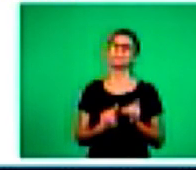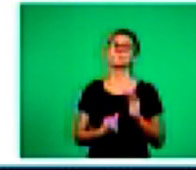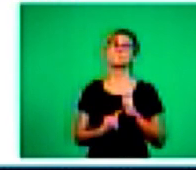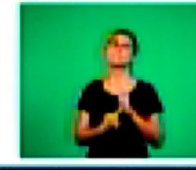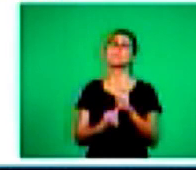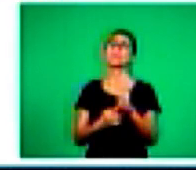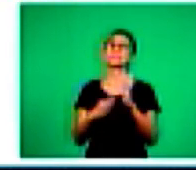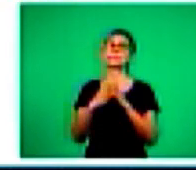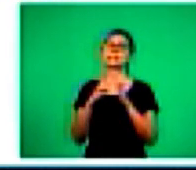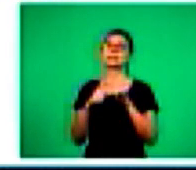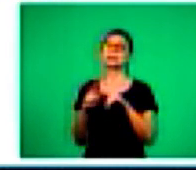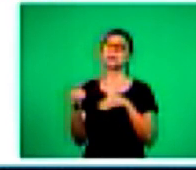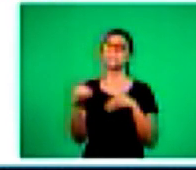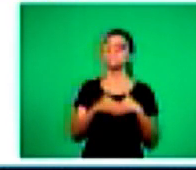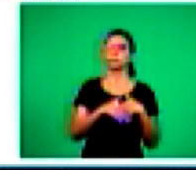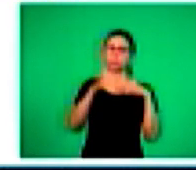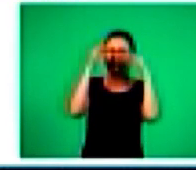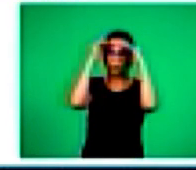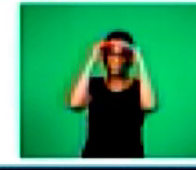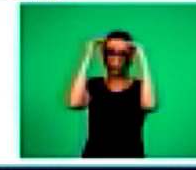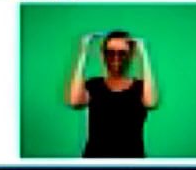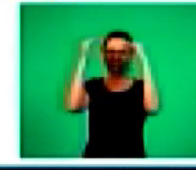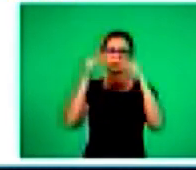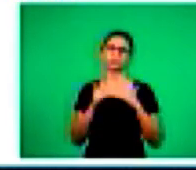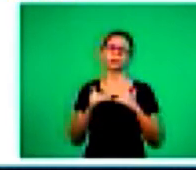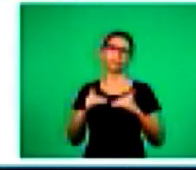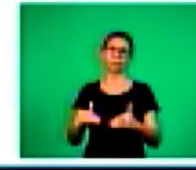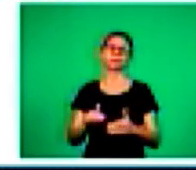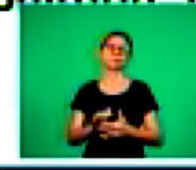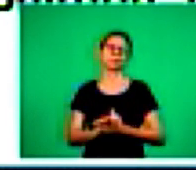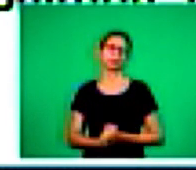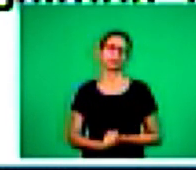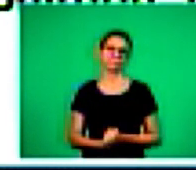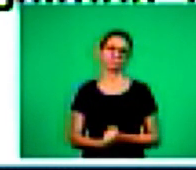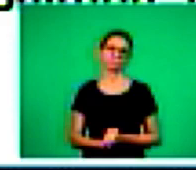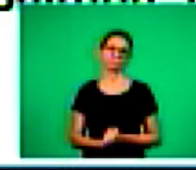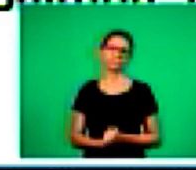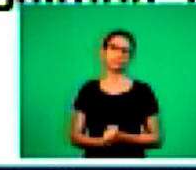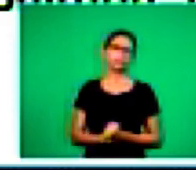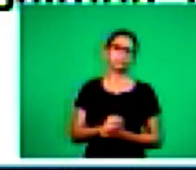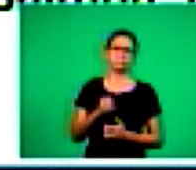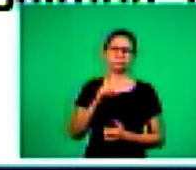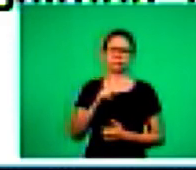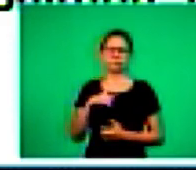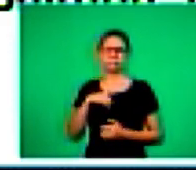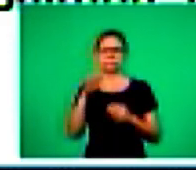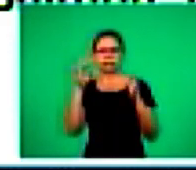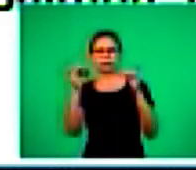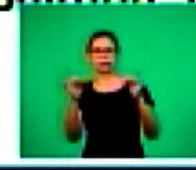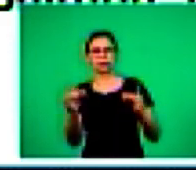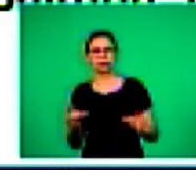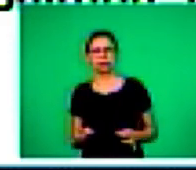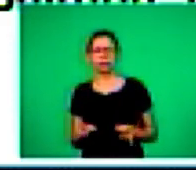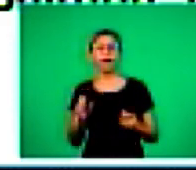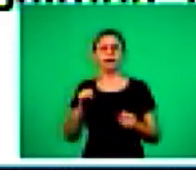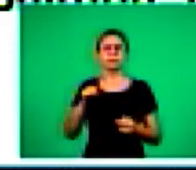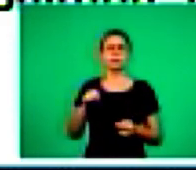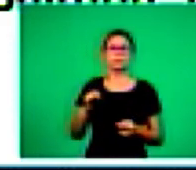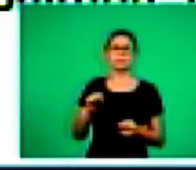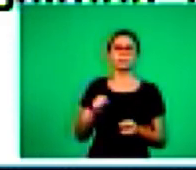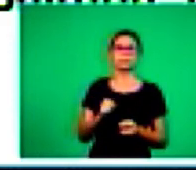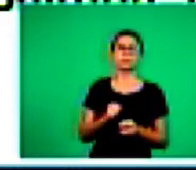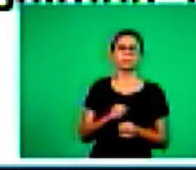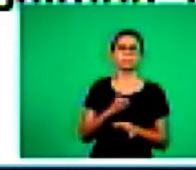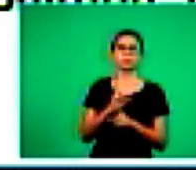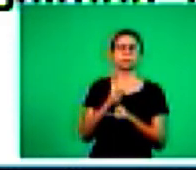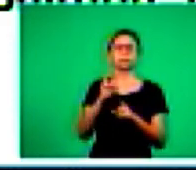iglesia infiel la lámpara apagada y no llevaron aceite consigo no sé si algún detalle aquí un